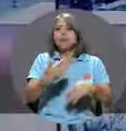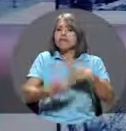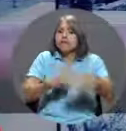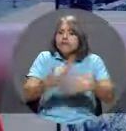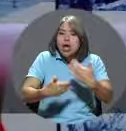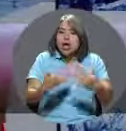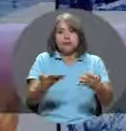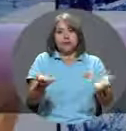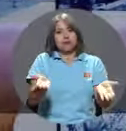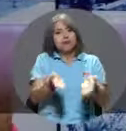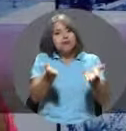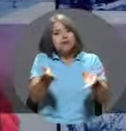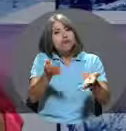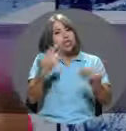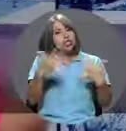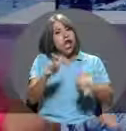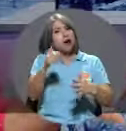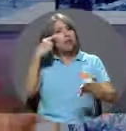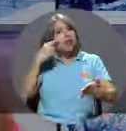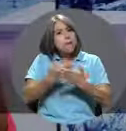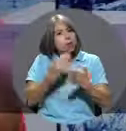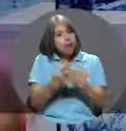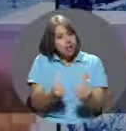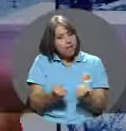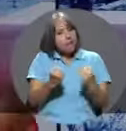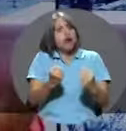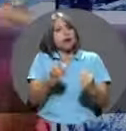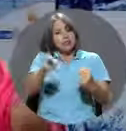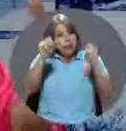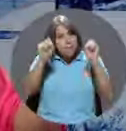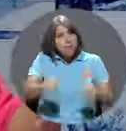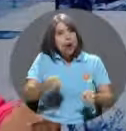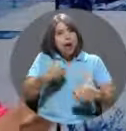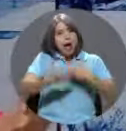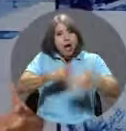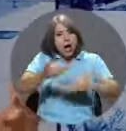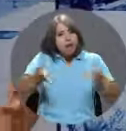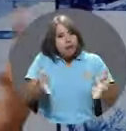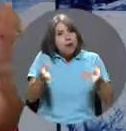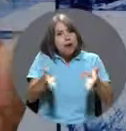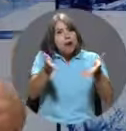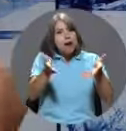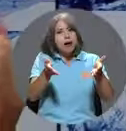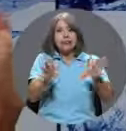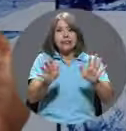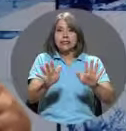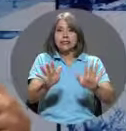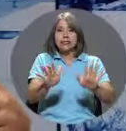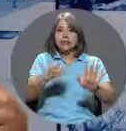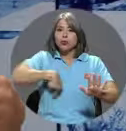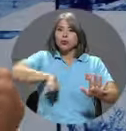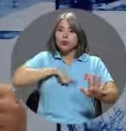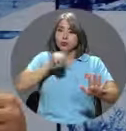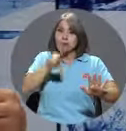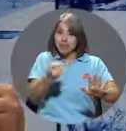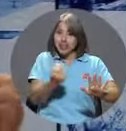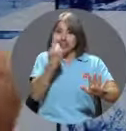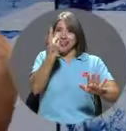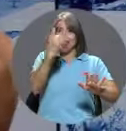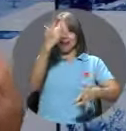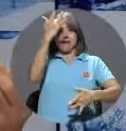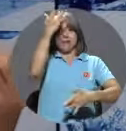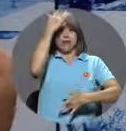vida, has demostrado tener tanta fuerza y ahora tienes que salir de eso. Y tenemos que entender que